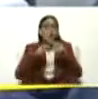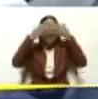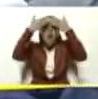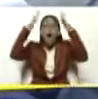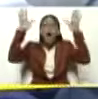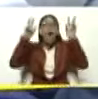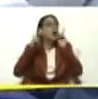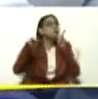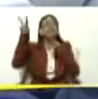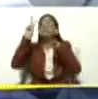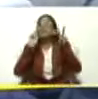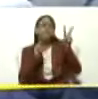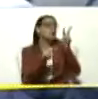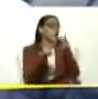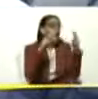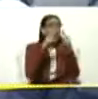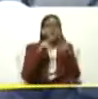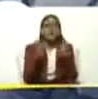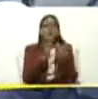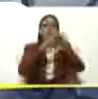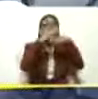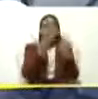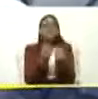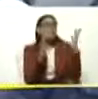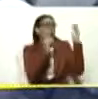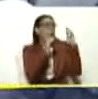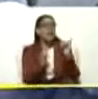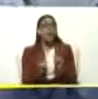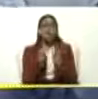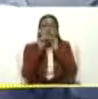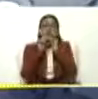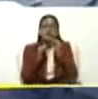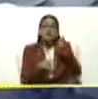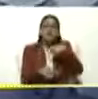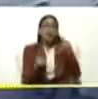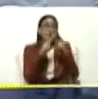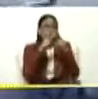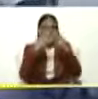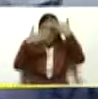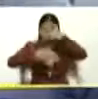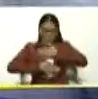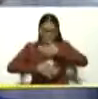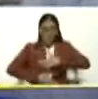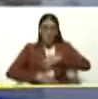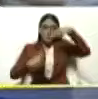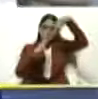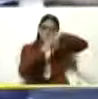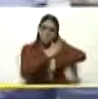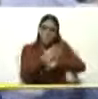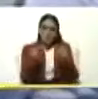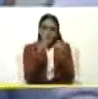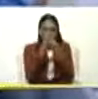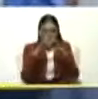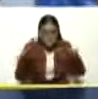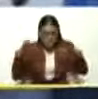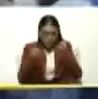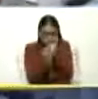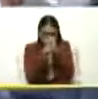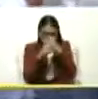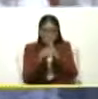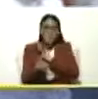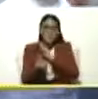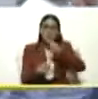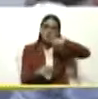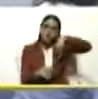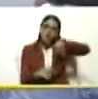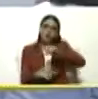sí. Gran esperanza y gran fortaleza. Sí. Ahí tienes la anatomía celular humana. Sí. ¿Qué me puedes explicar de la anatomía celular humana?